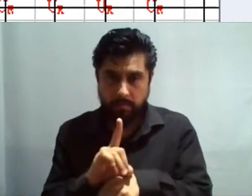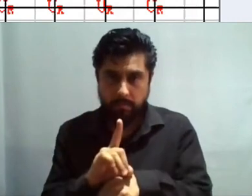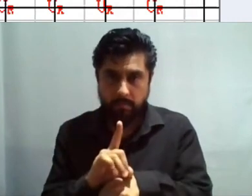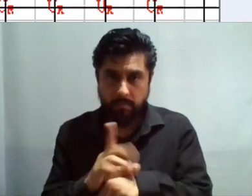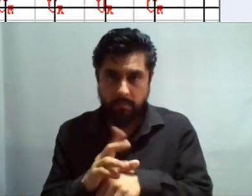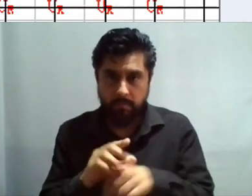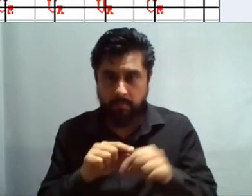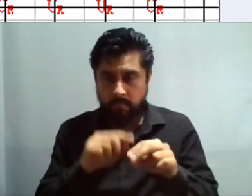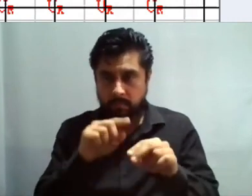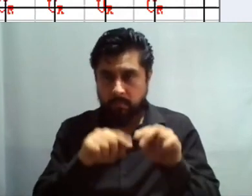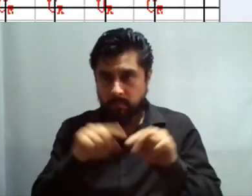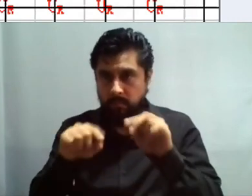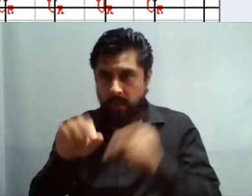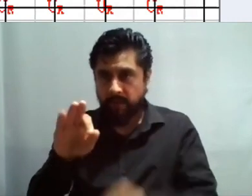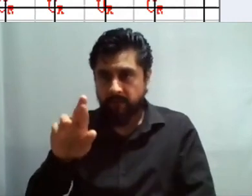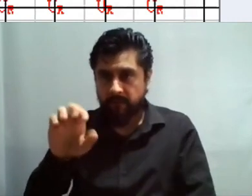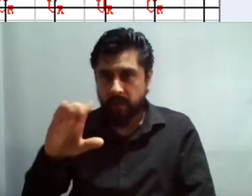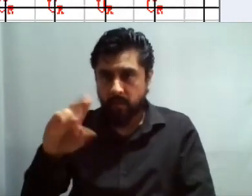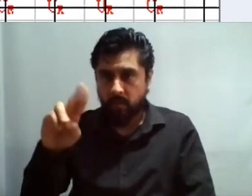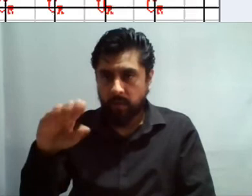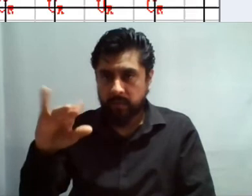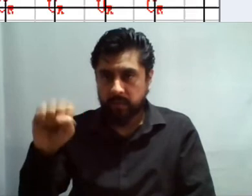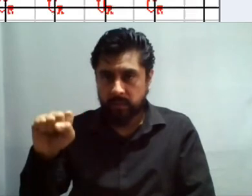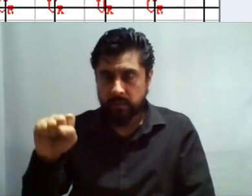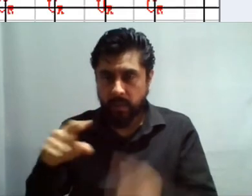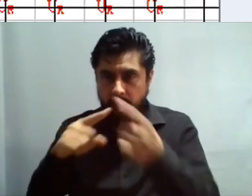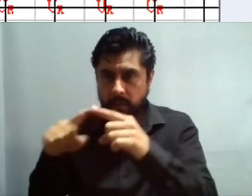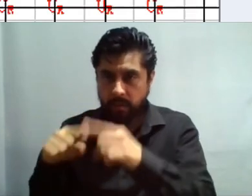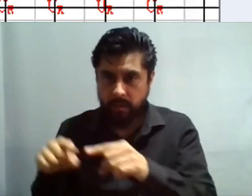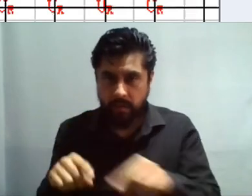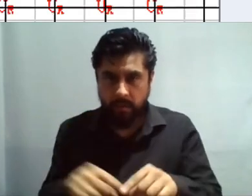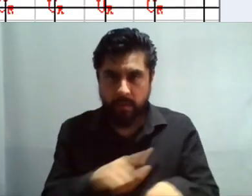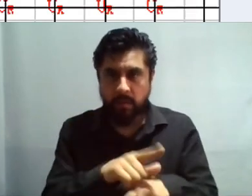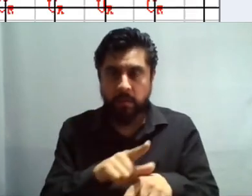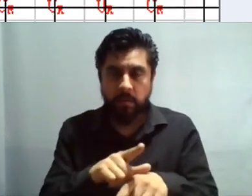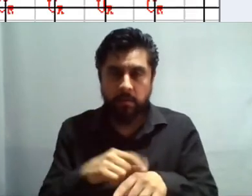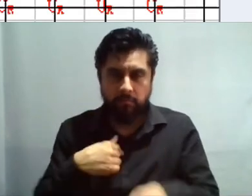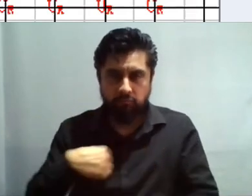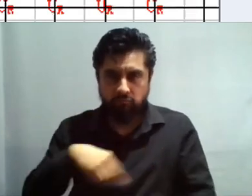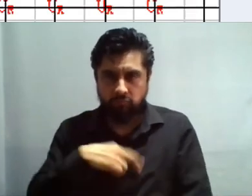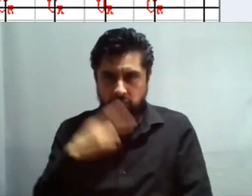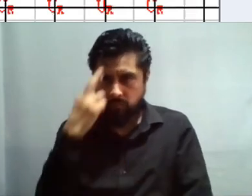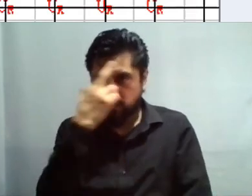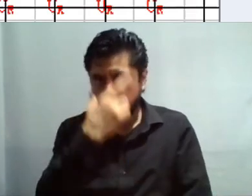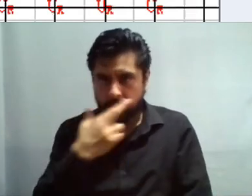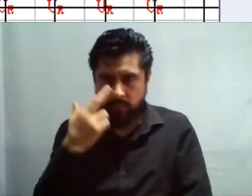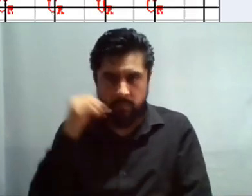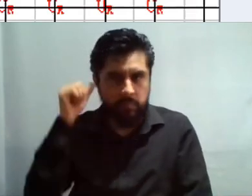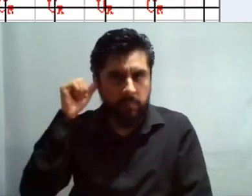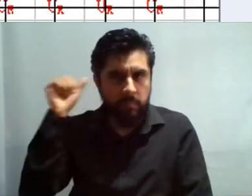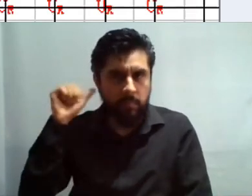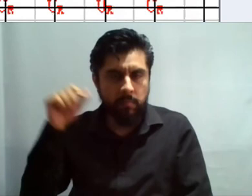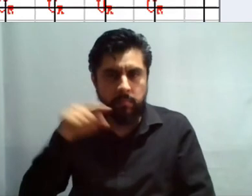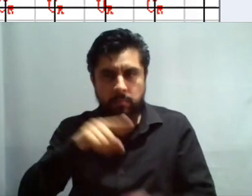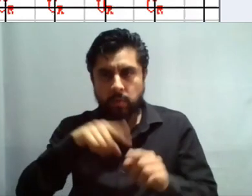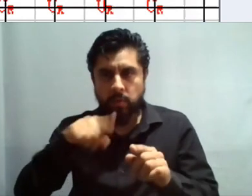frecuencias. Frecuencia se llama a las diferentes regiones que evaluamos en las pruebas de audición. Y cuando esta pérdida de